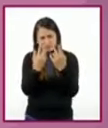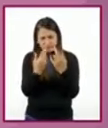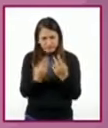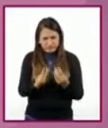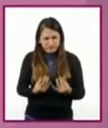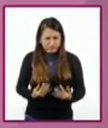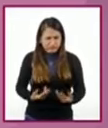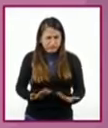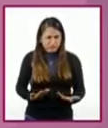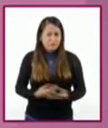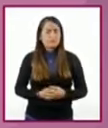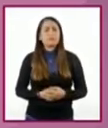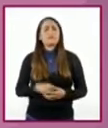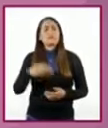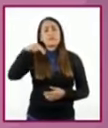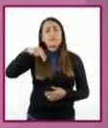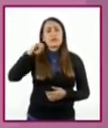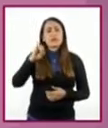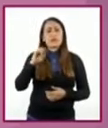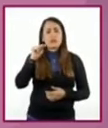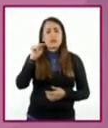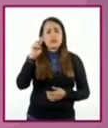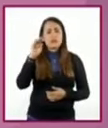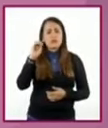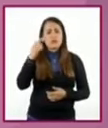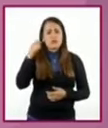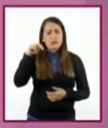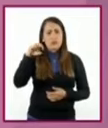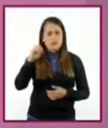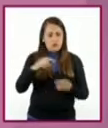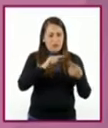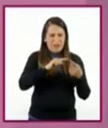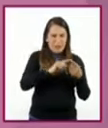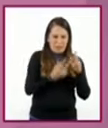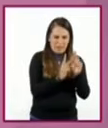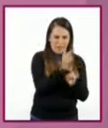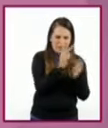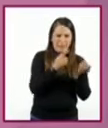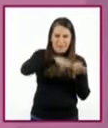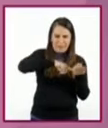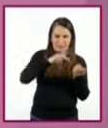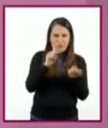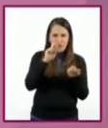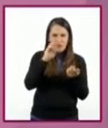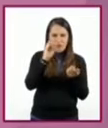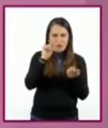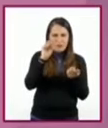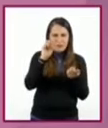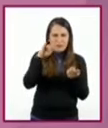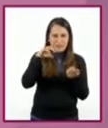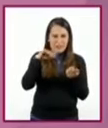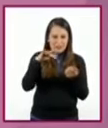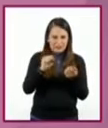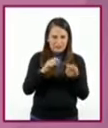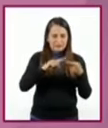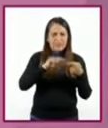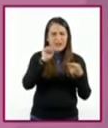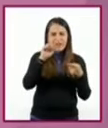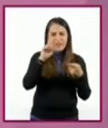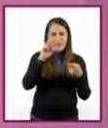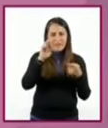que el nitrógeno, después de formar parte de las proteínas de la planta y de su ADN, apenas